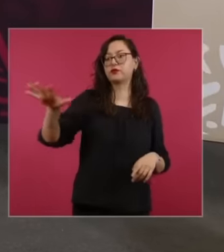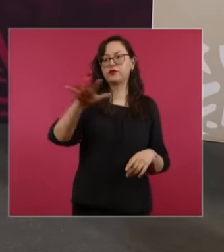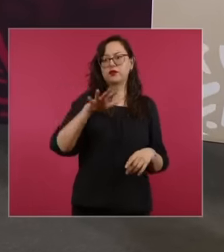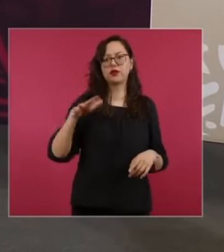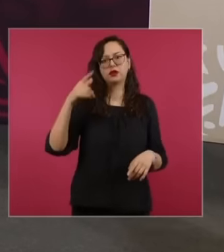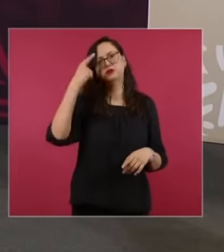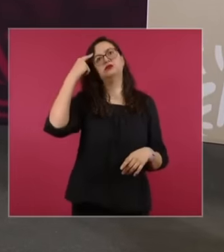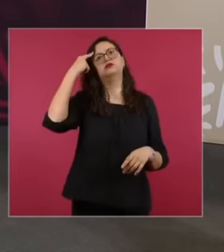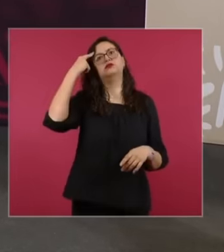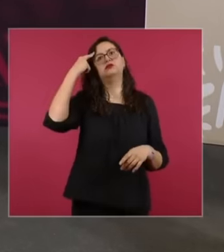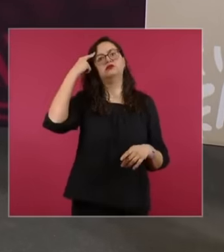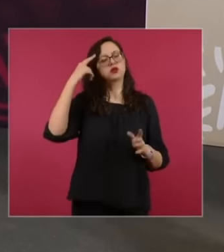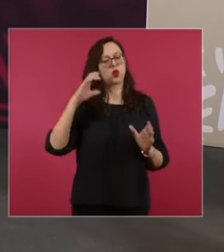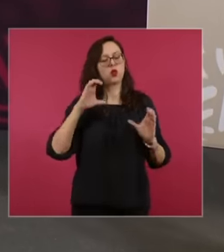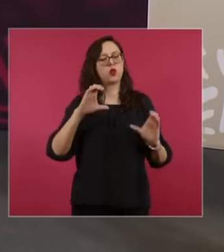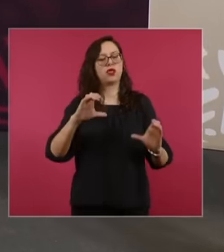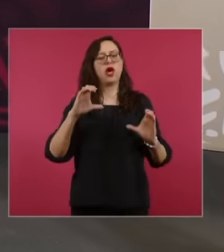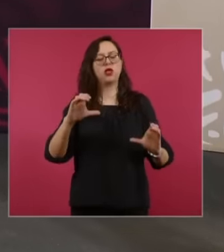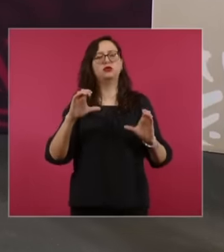sea más precavida